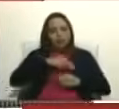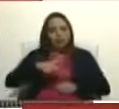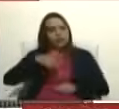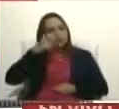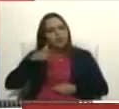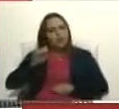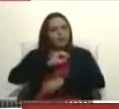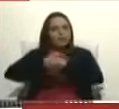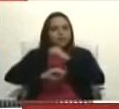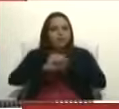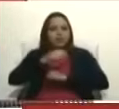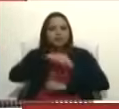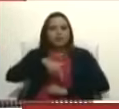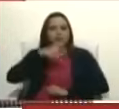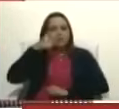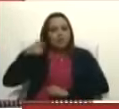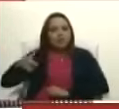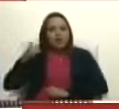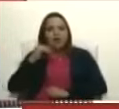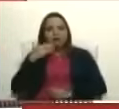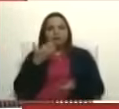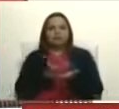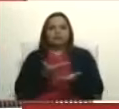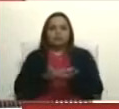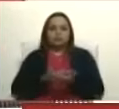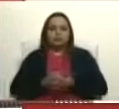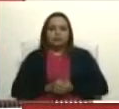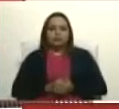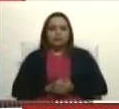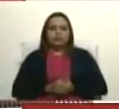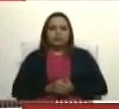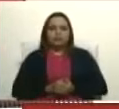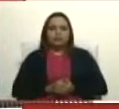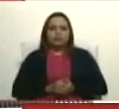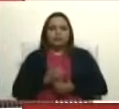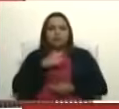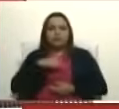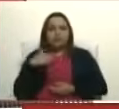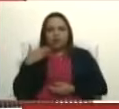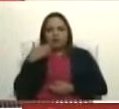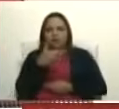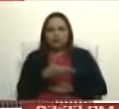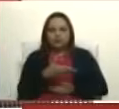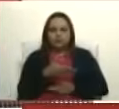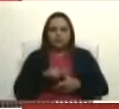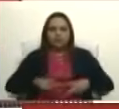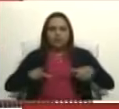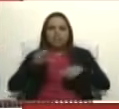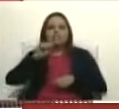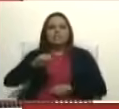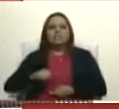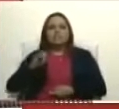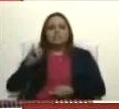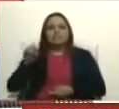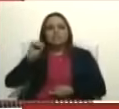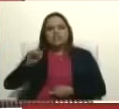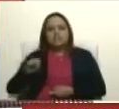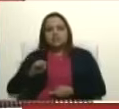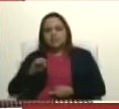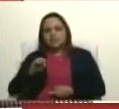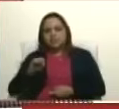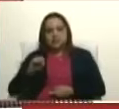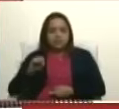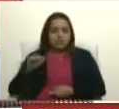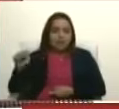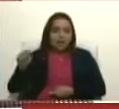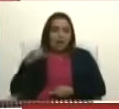defiende, y nuestro pueblo así lo proclama. Cuando nosotros fuimos ayer a la Silsa, la alegría que había ahí de